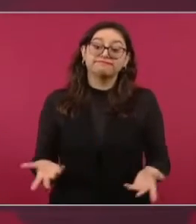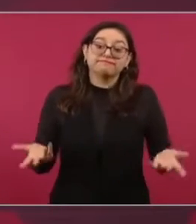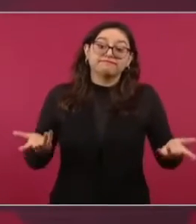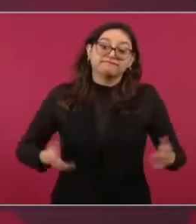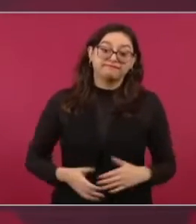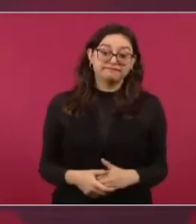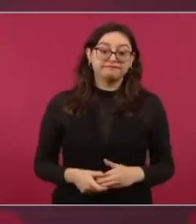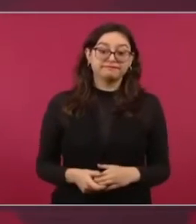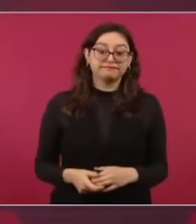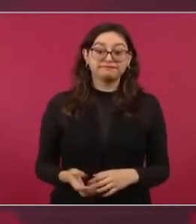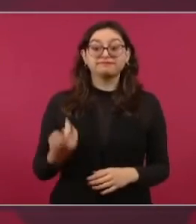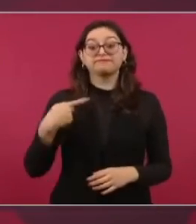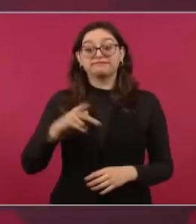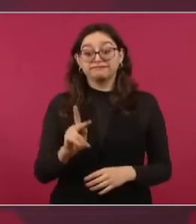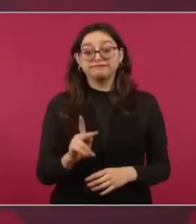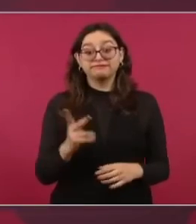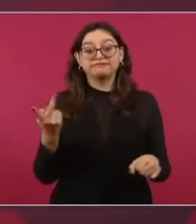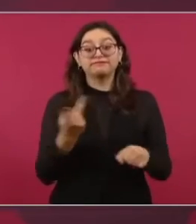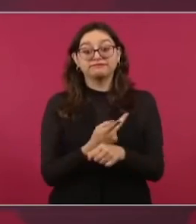Pero también eso